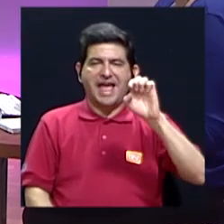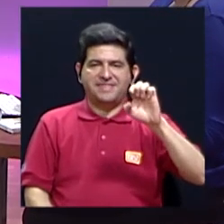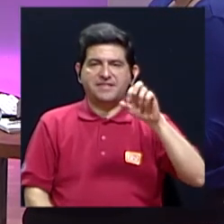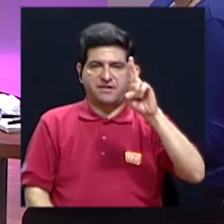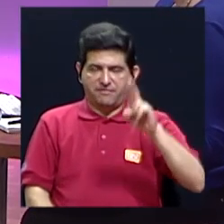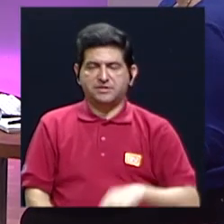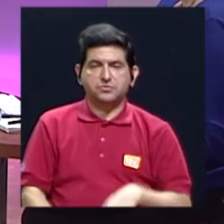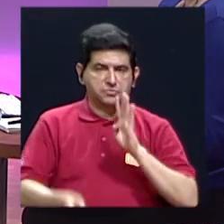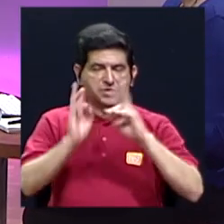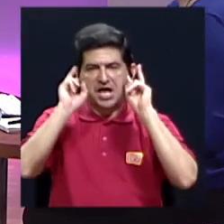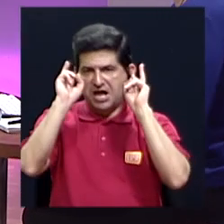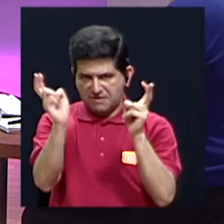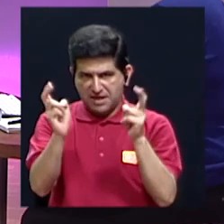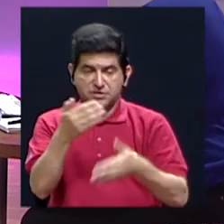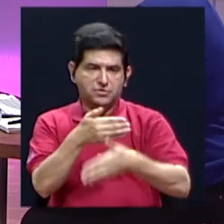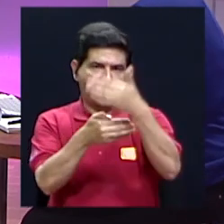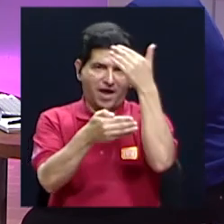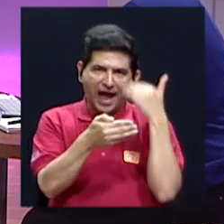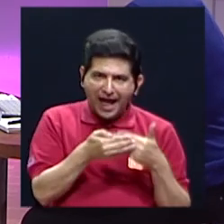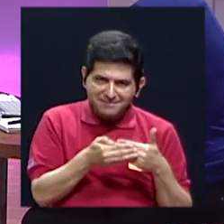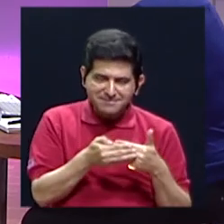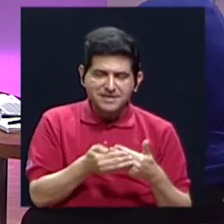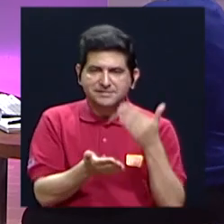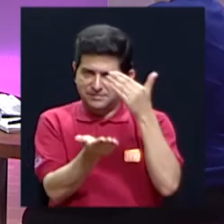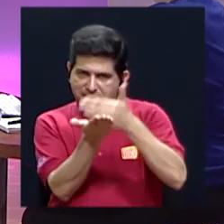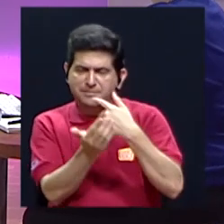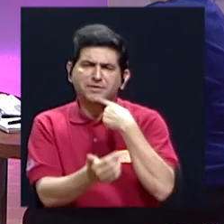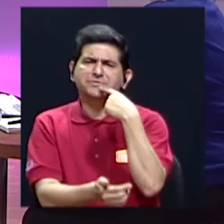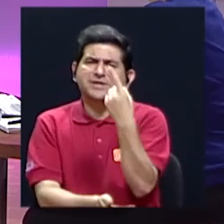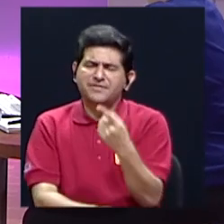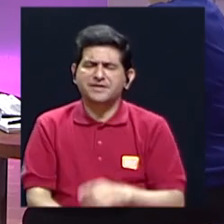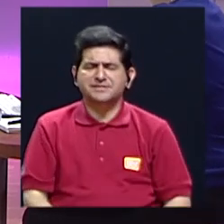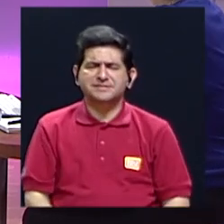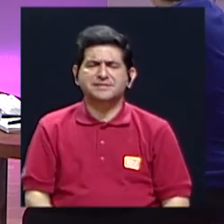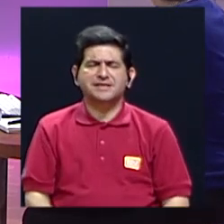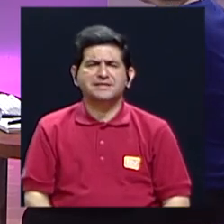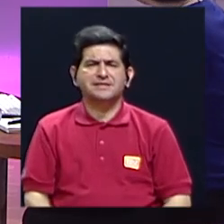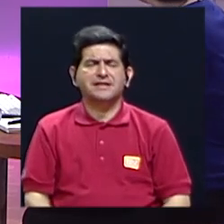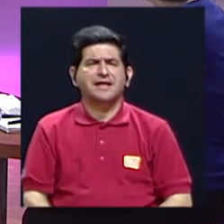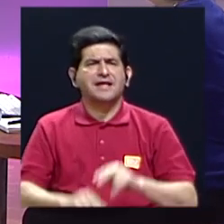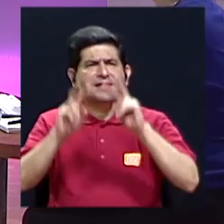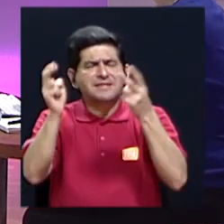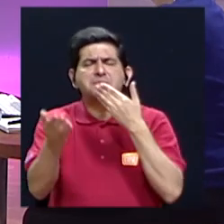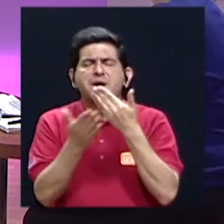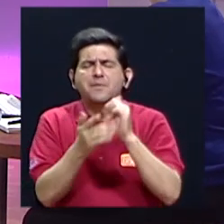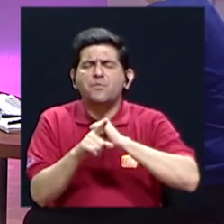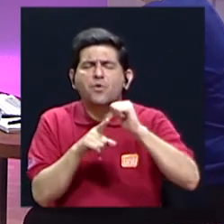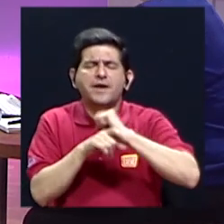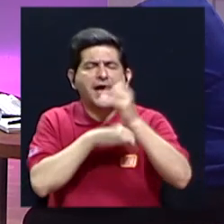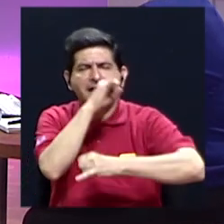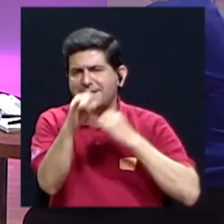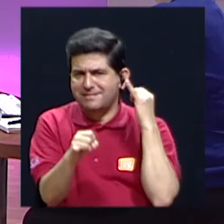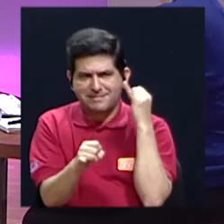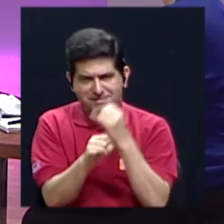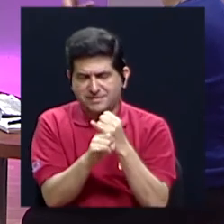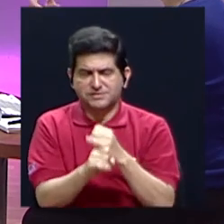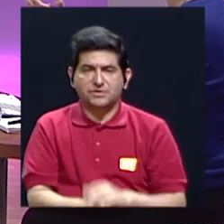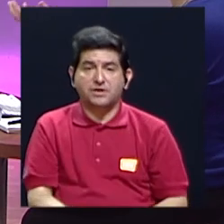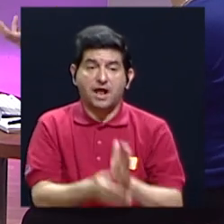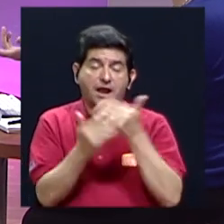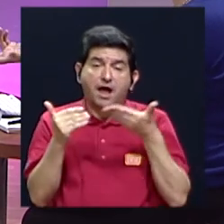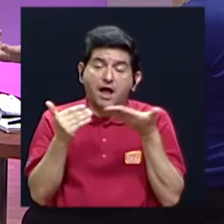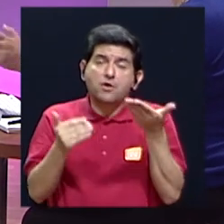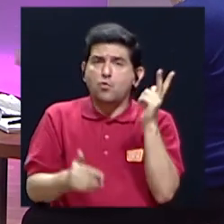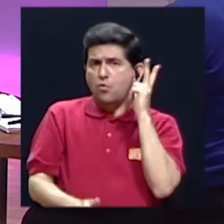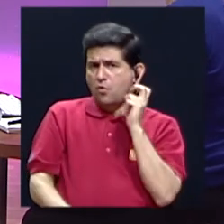conversando sobre este tema. Antes de irnos, usted mencionaba, Henriette, el tema de las buenas prácticas a nivel internacional. Algunas de las cosas que